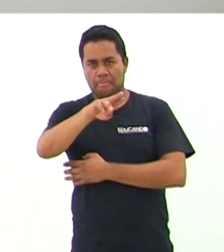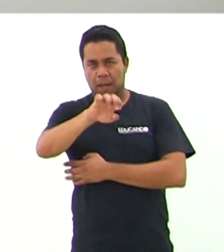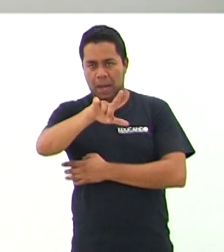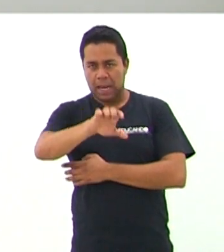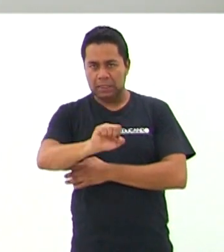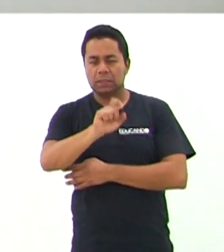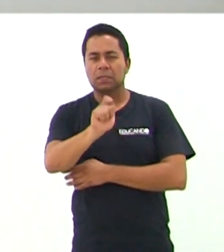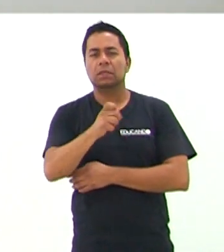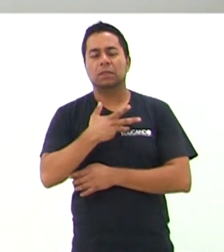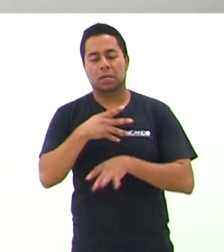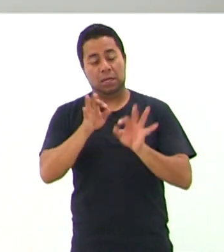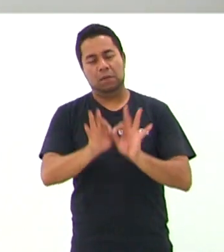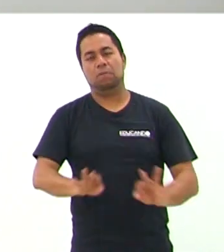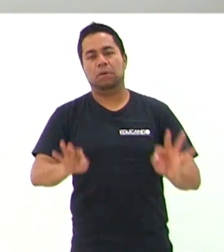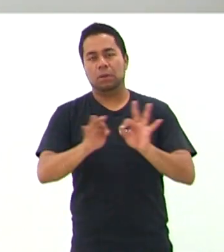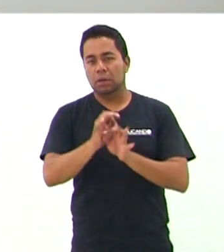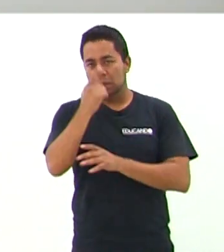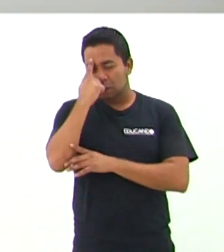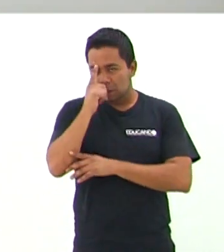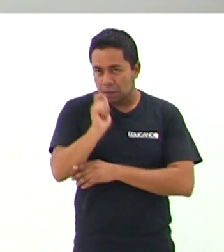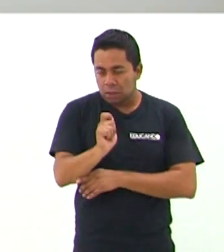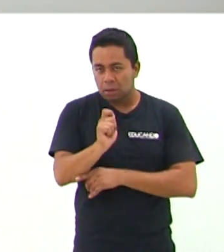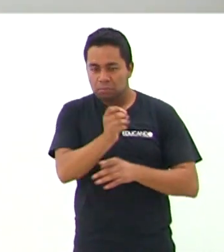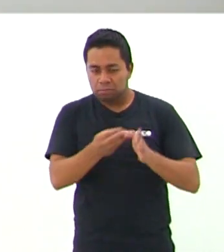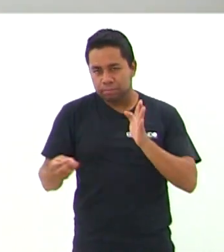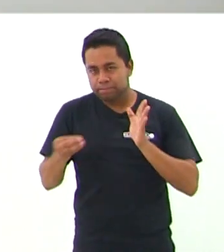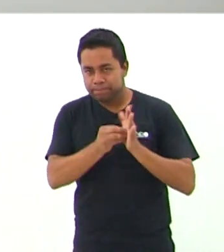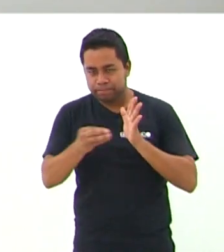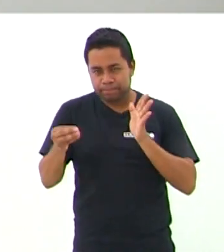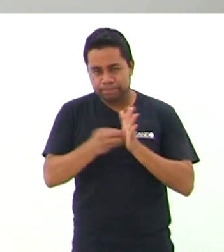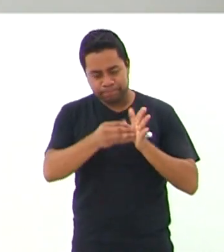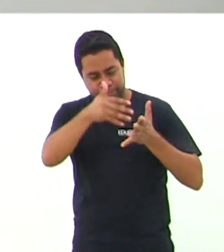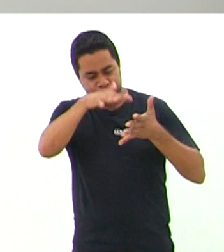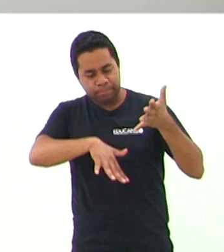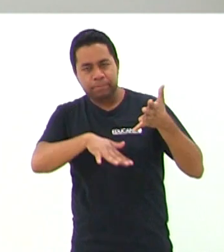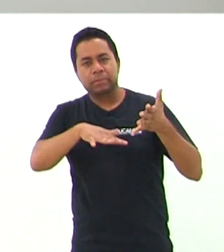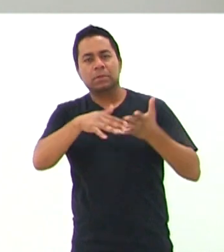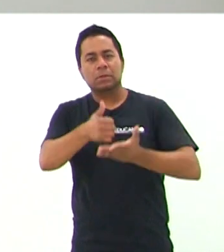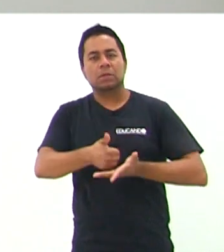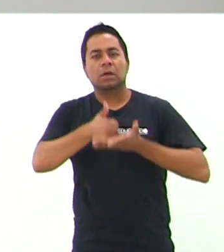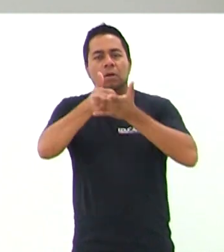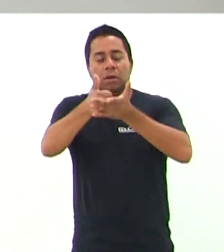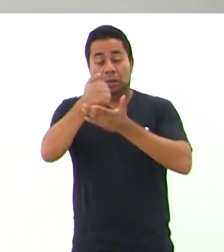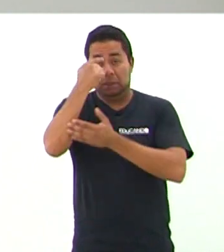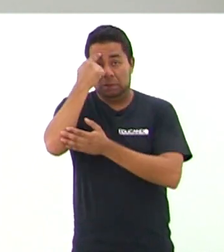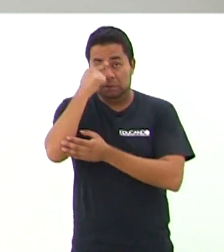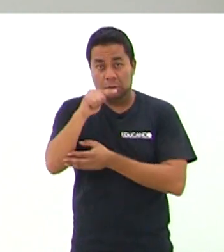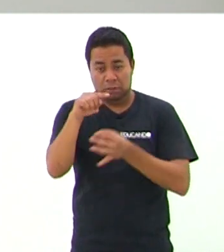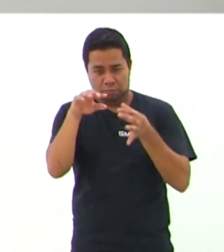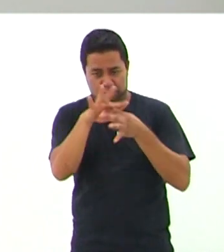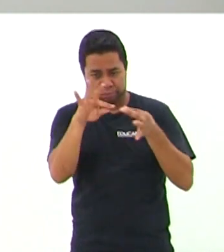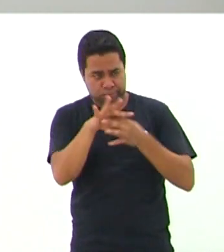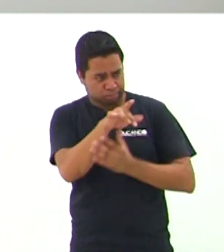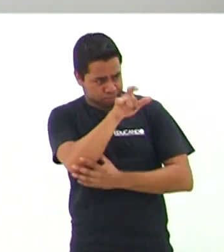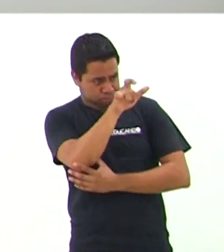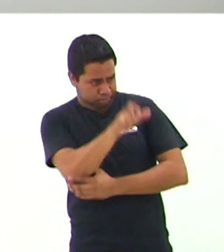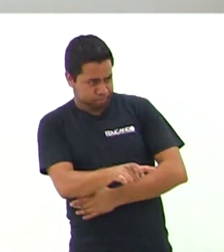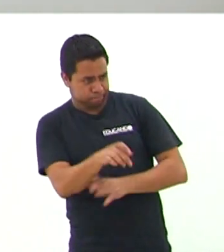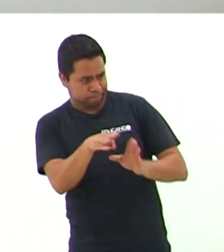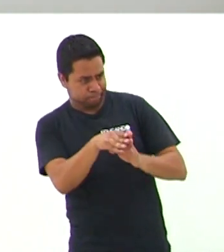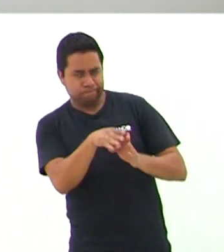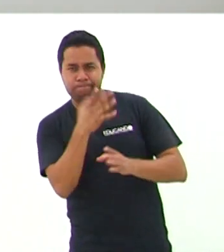son parte fundamental para poder acrecentar y tener herramientas para poder hacer descripciones